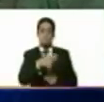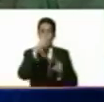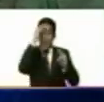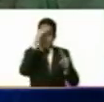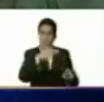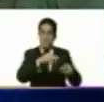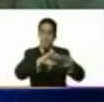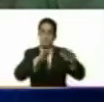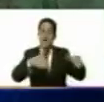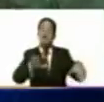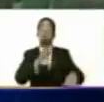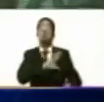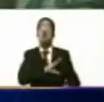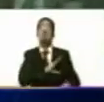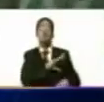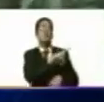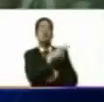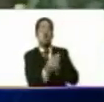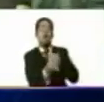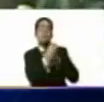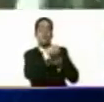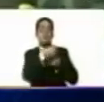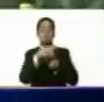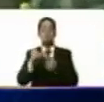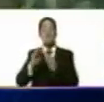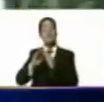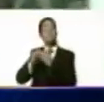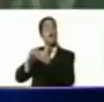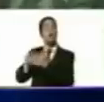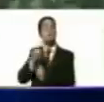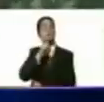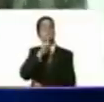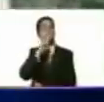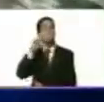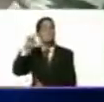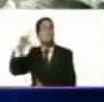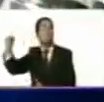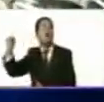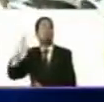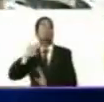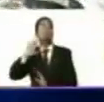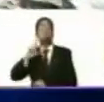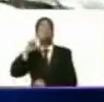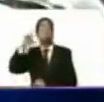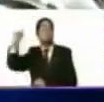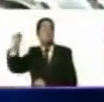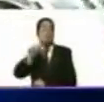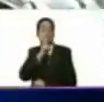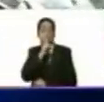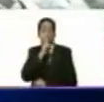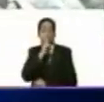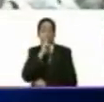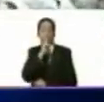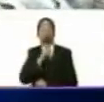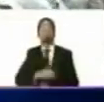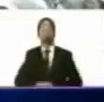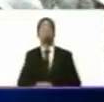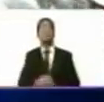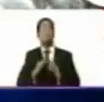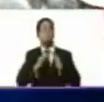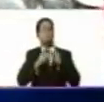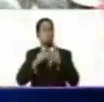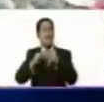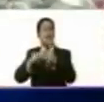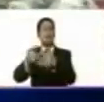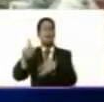marítima. Así se hizo y el barco se fue, mira. Se fue. Luego de